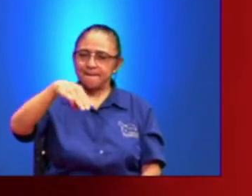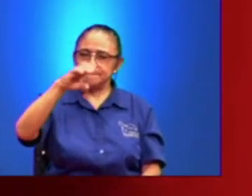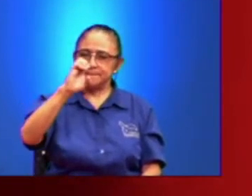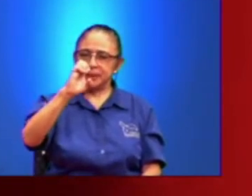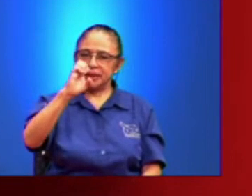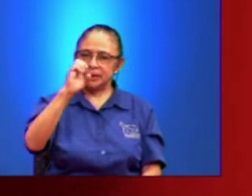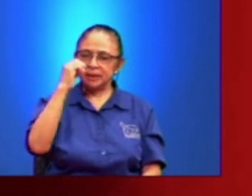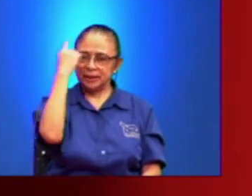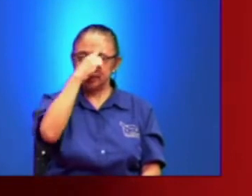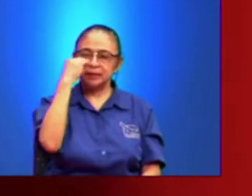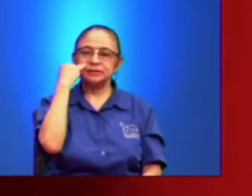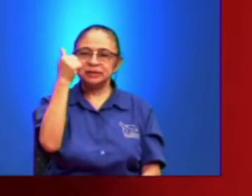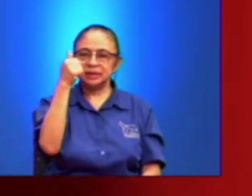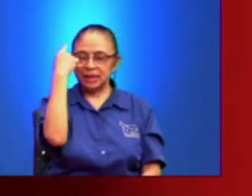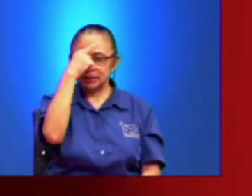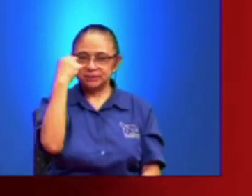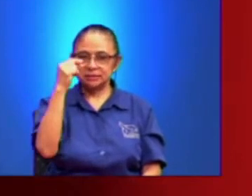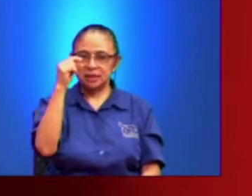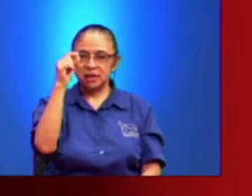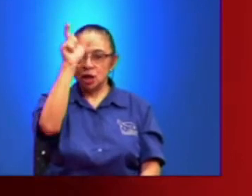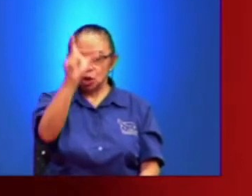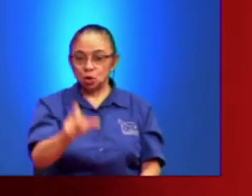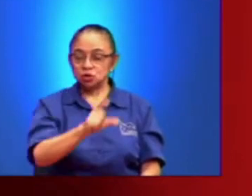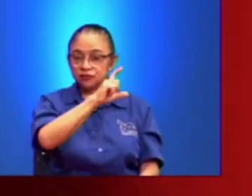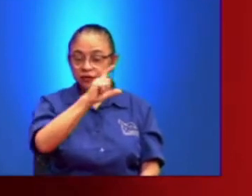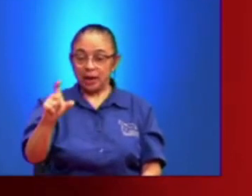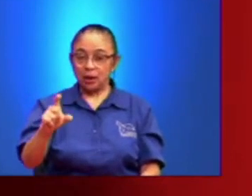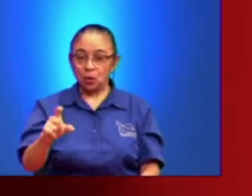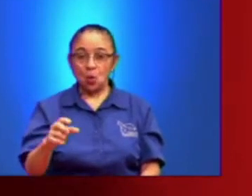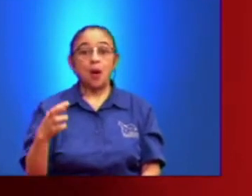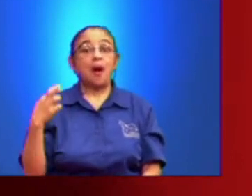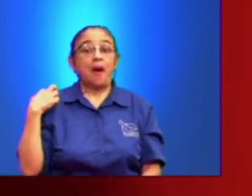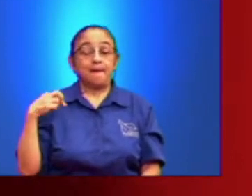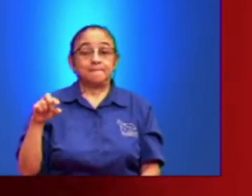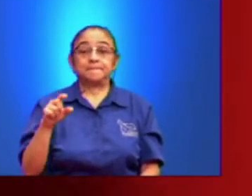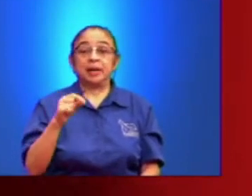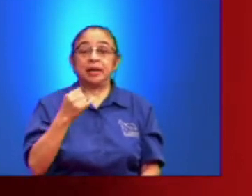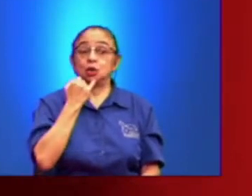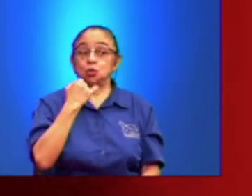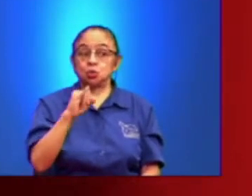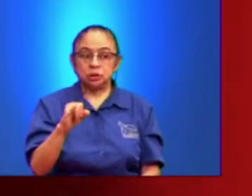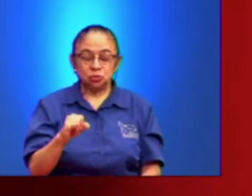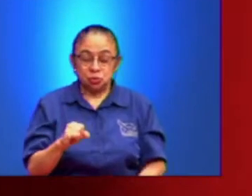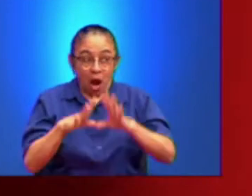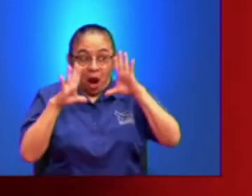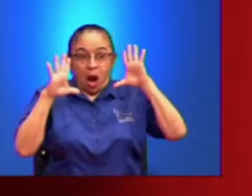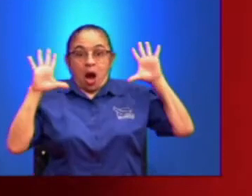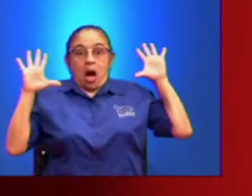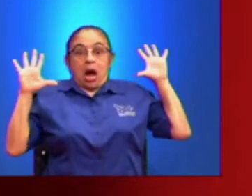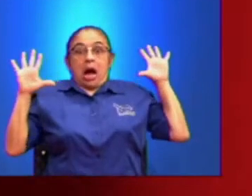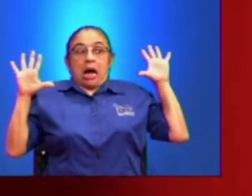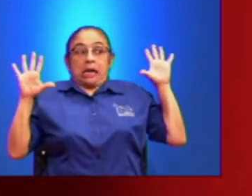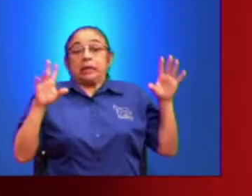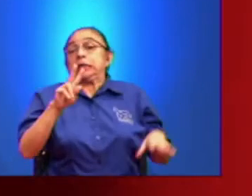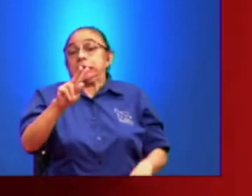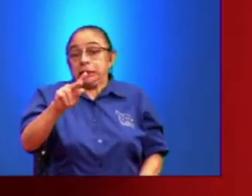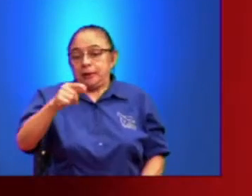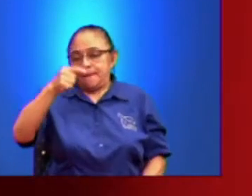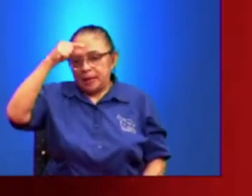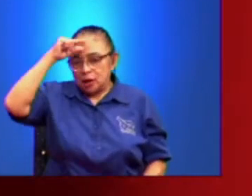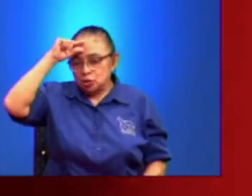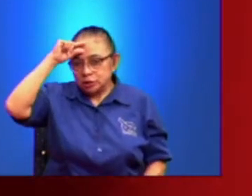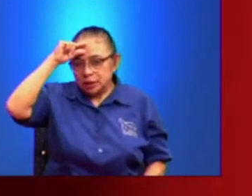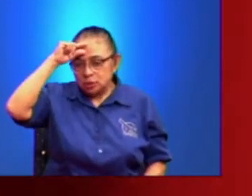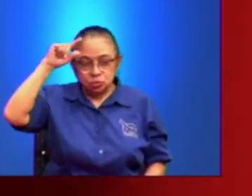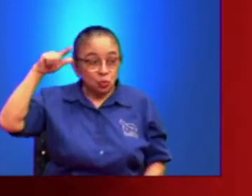para los judíos qué escándalo y para los griegos es locura